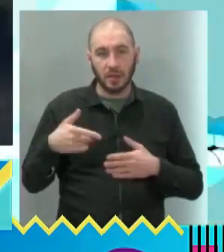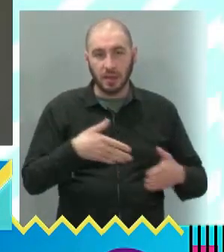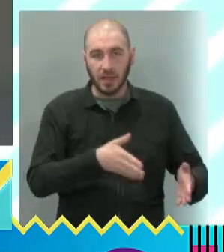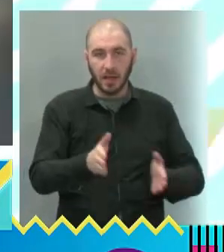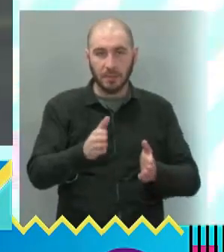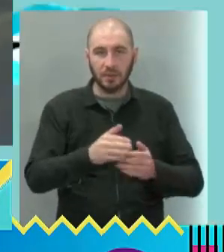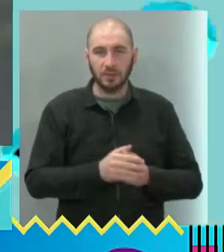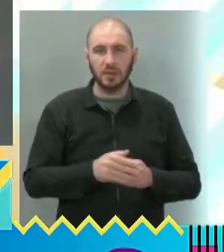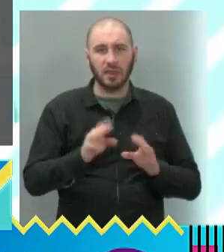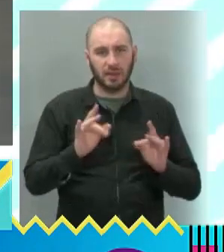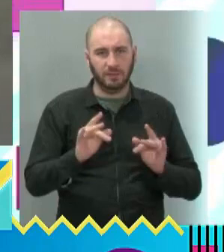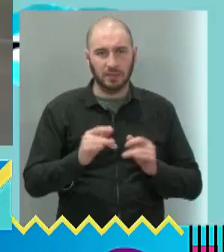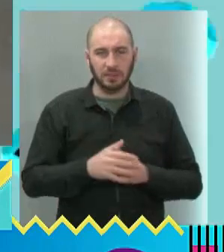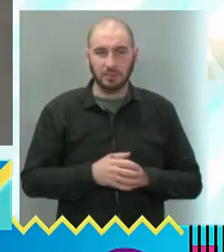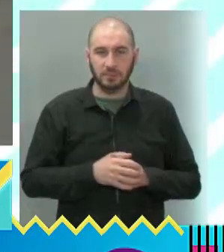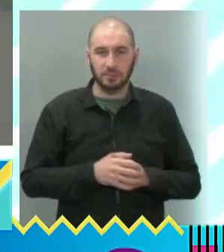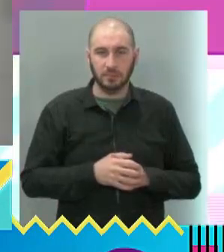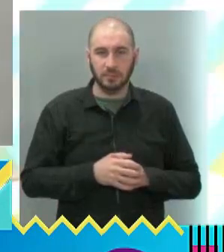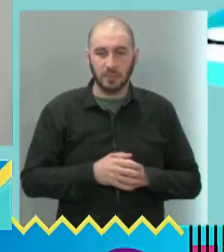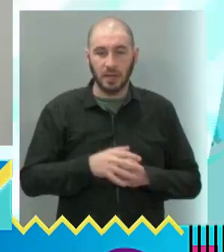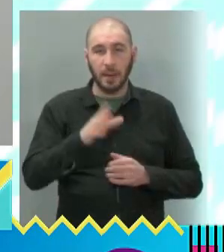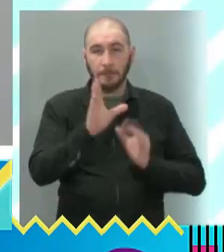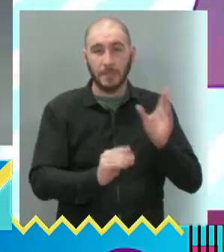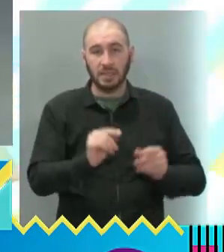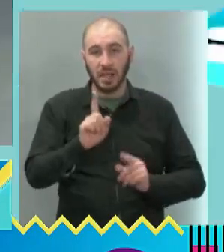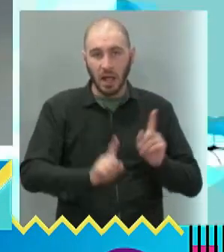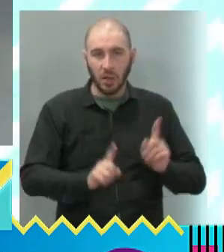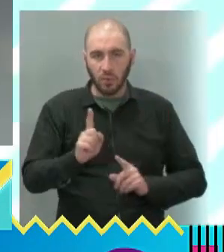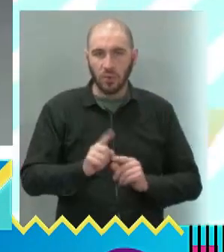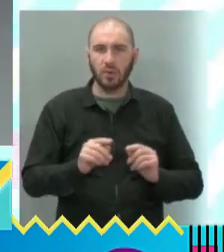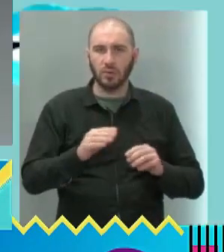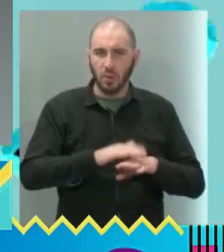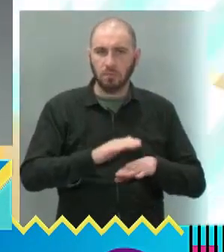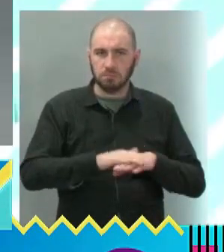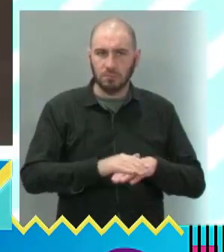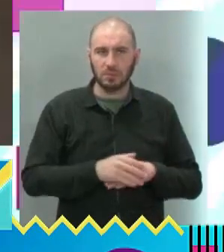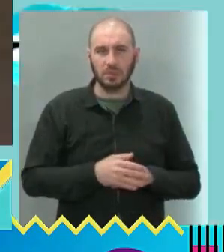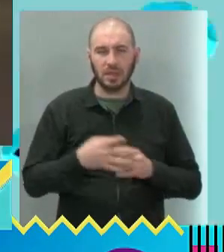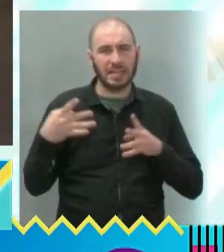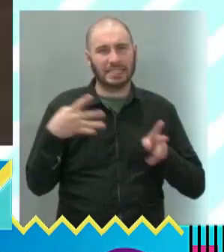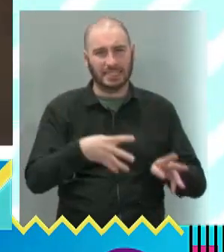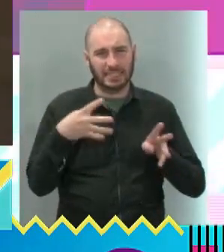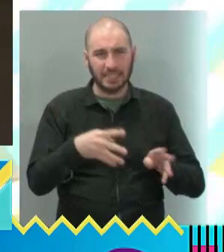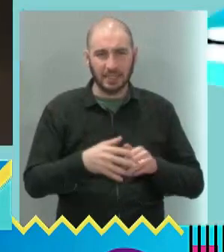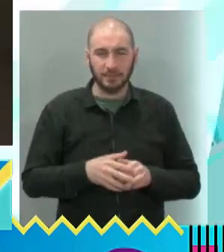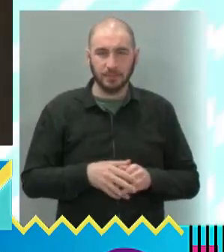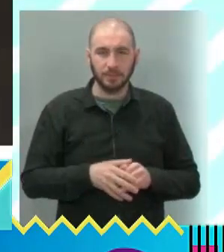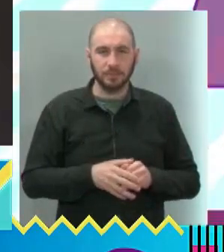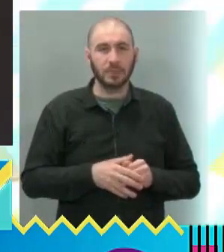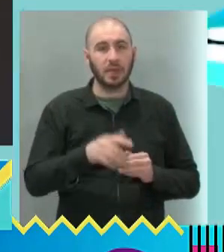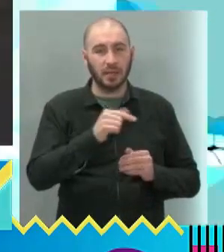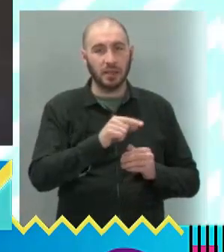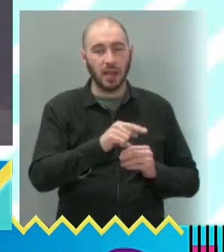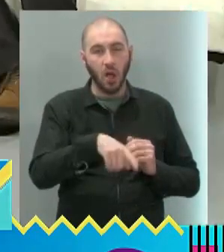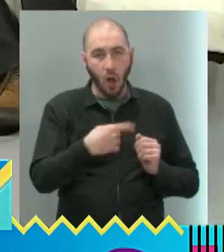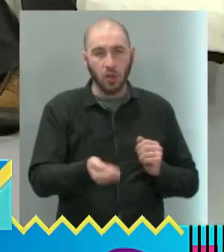camino muy complejo, en algunos países muy comprometidos, con muchas guerras civiles. Claro, eso es otro